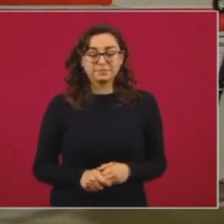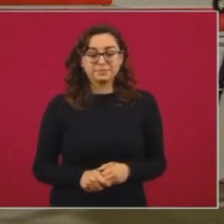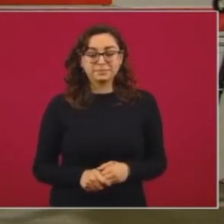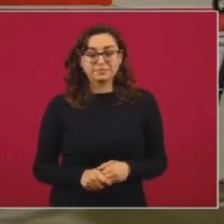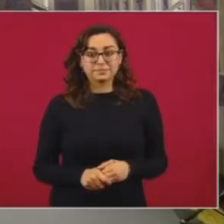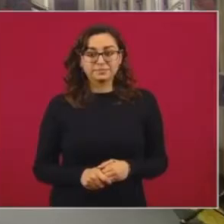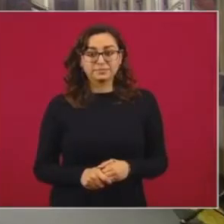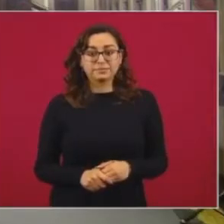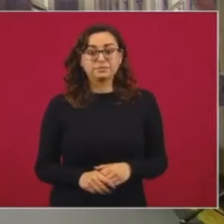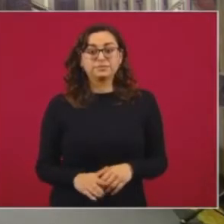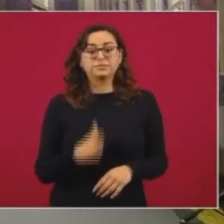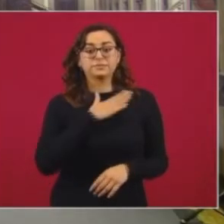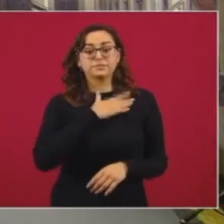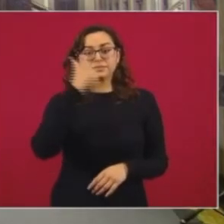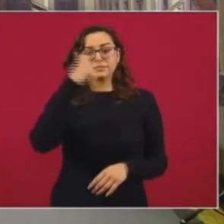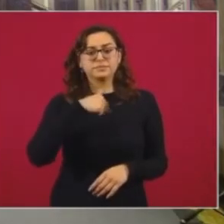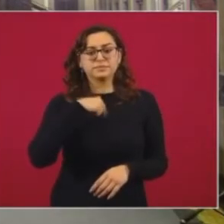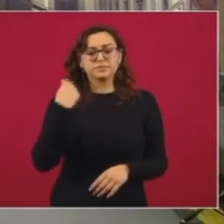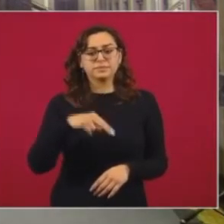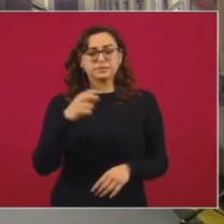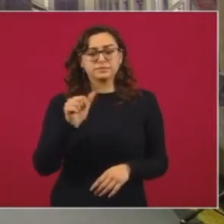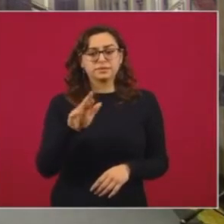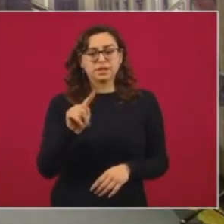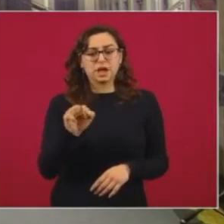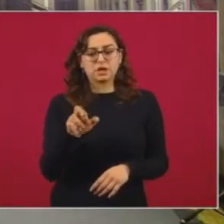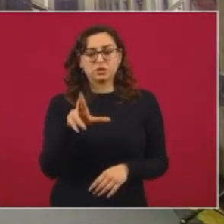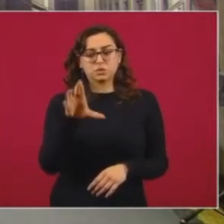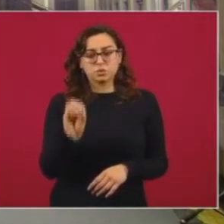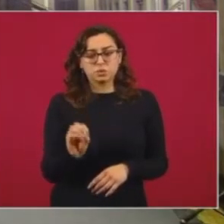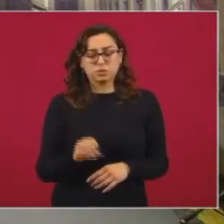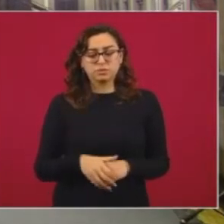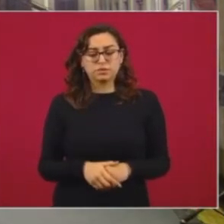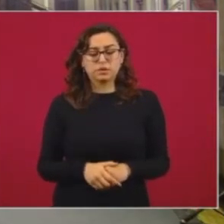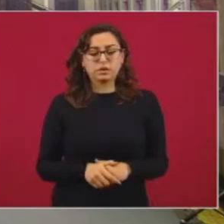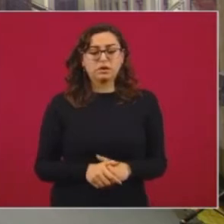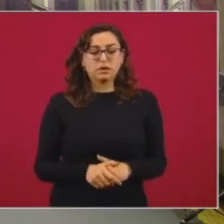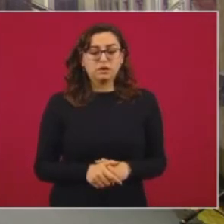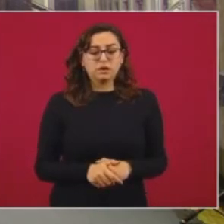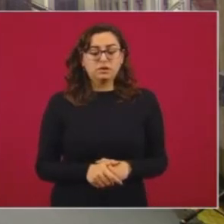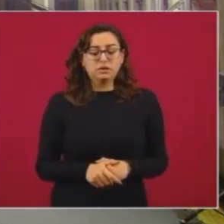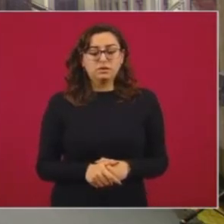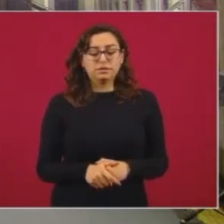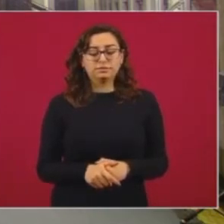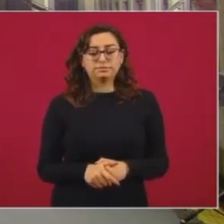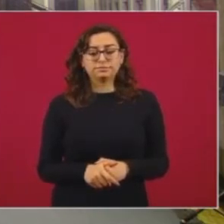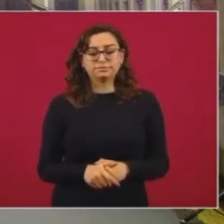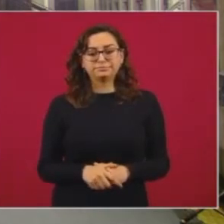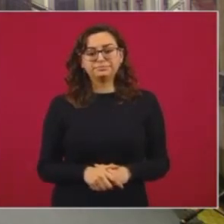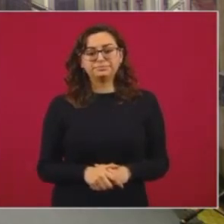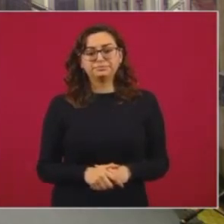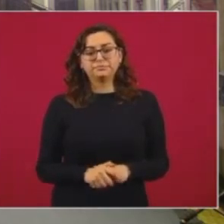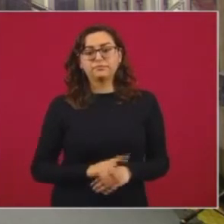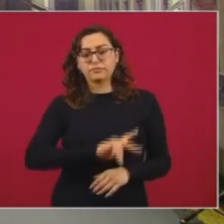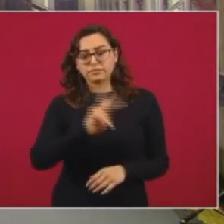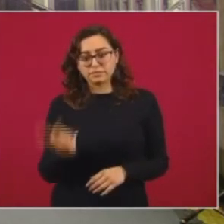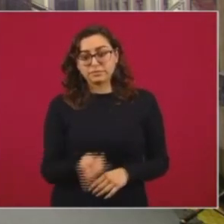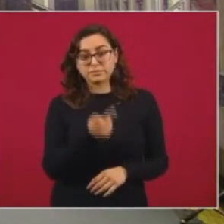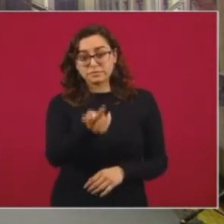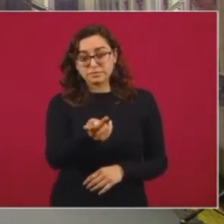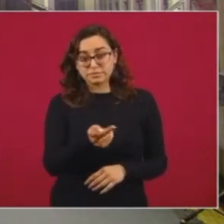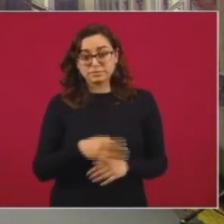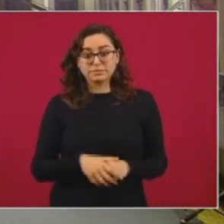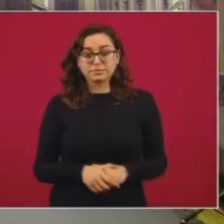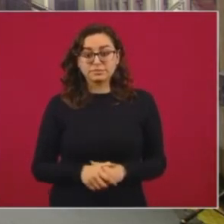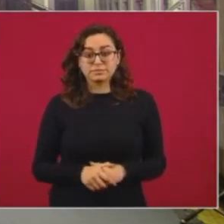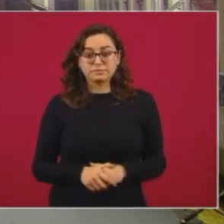Sí, buenas noches, Arturo Pavón de Chapucero Network en redes digitales. Para preguntarle, antes que nada, a alguien